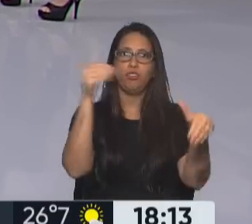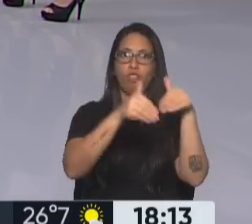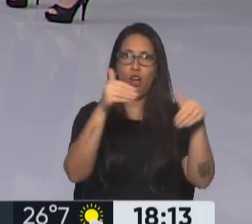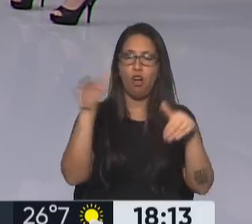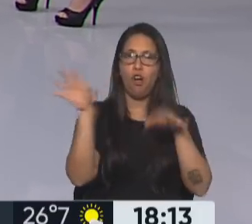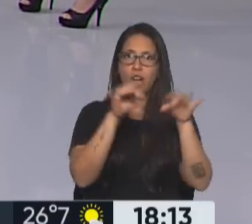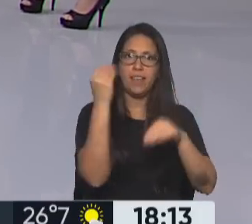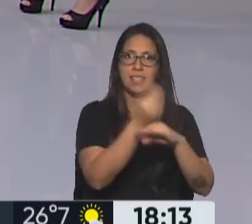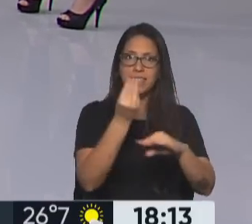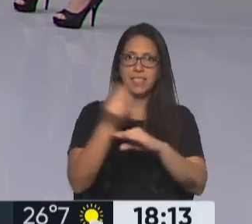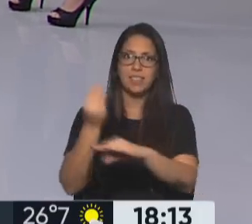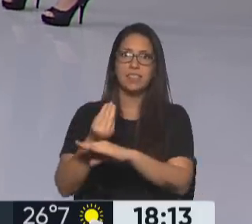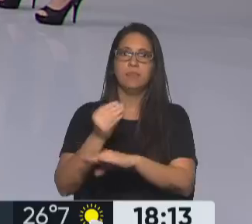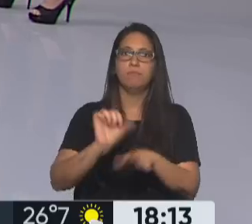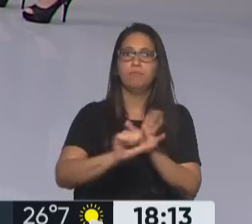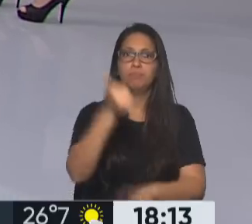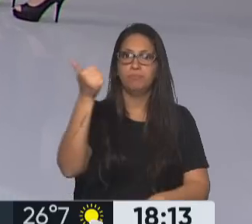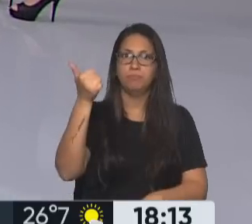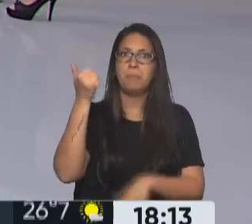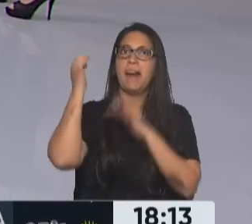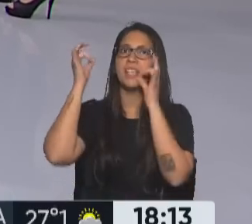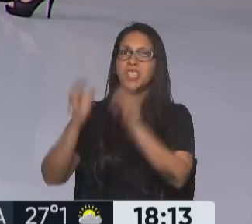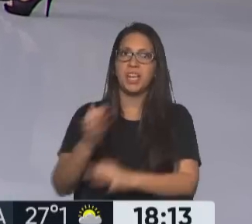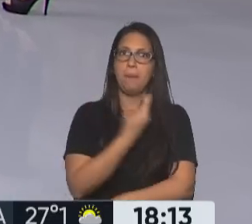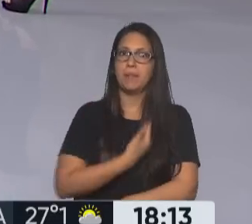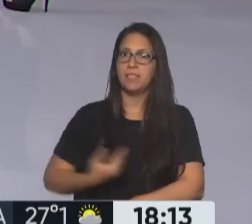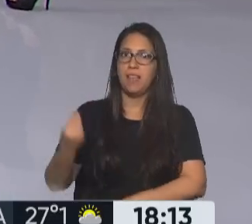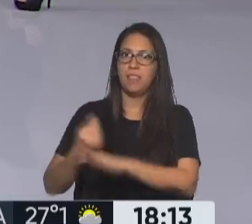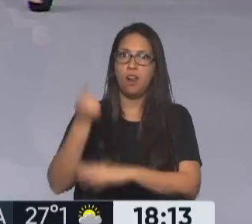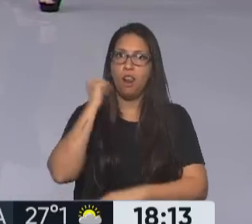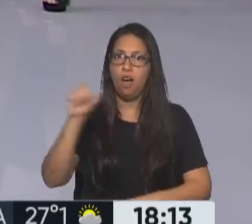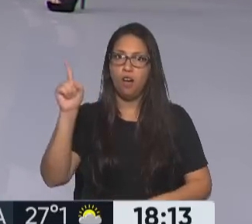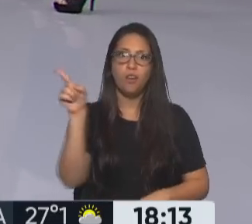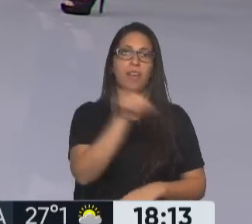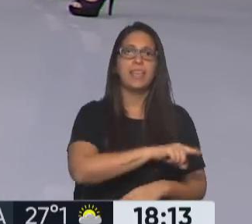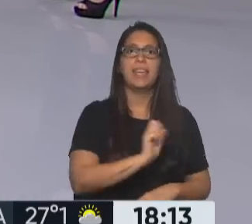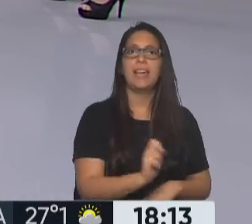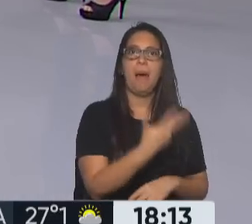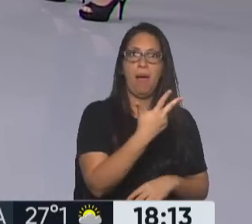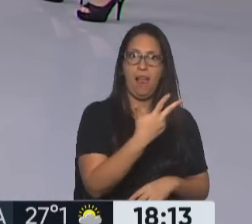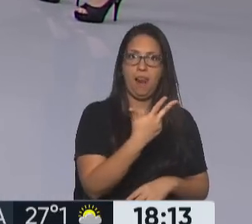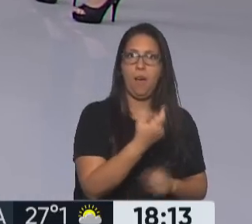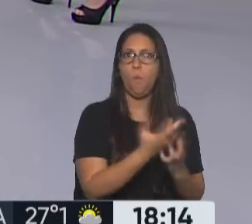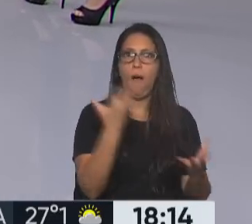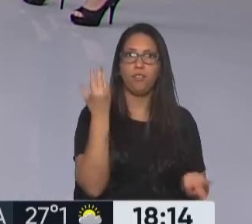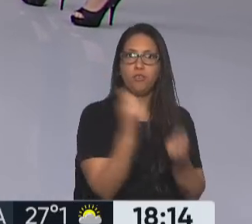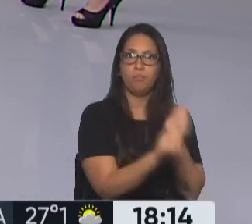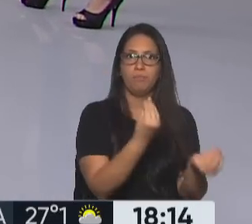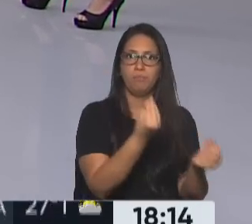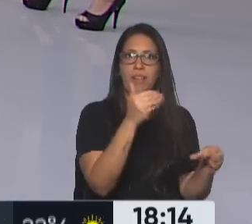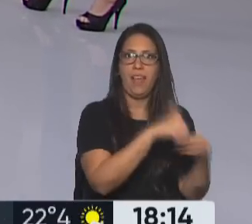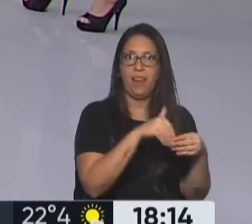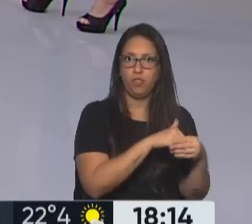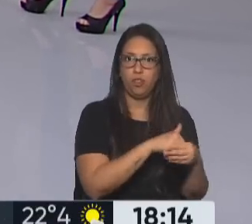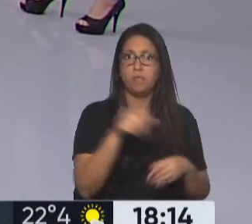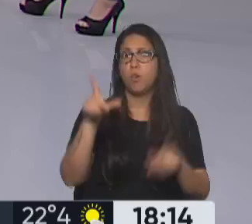Donald Trump, que le permitieron justamente llegar a la presidencia, y los electores logrados por Kamala Harris. Bueno, allí el número contundente, sí,